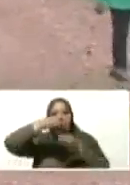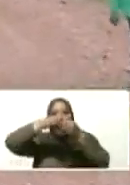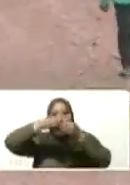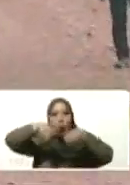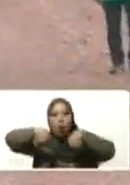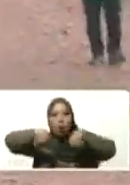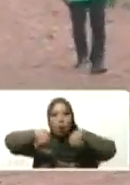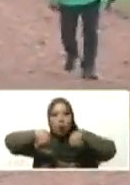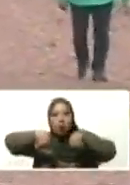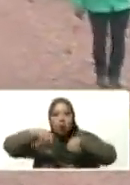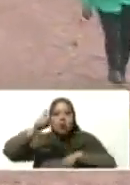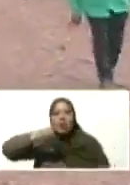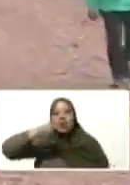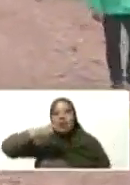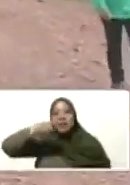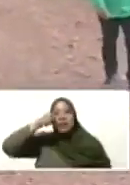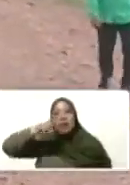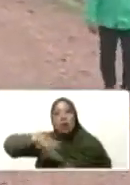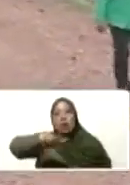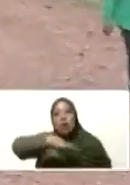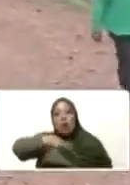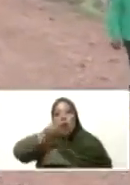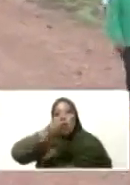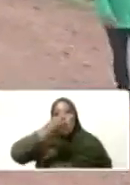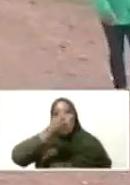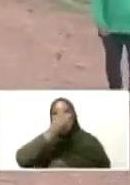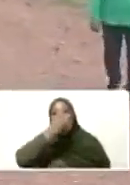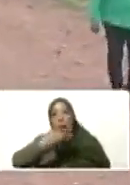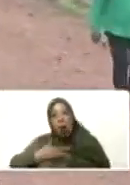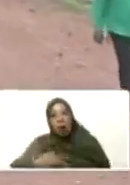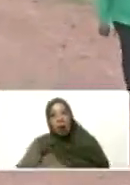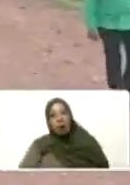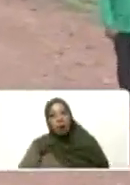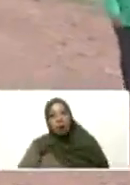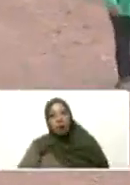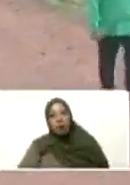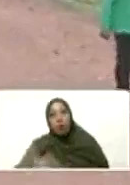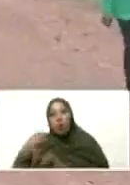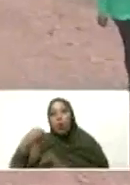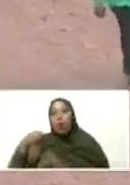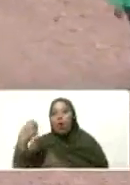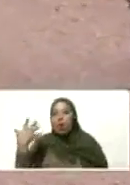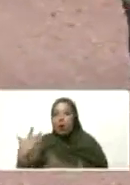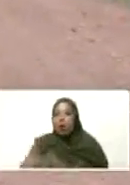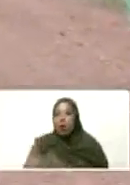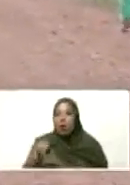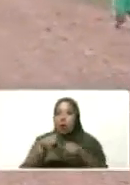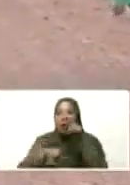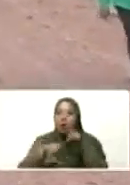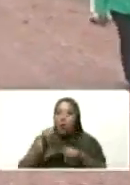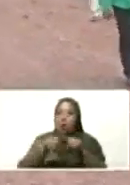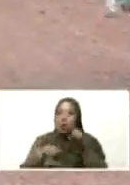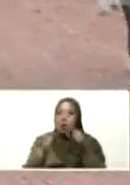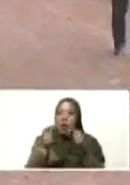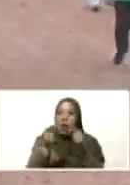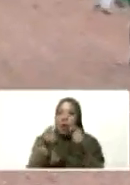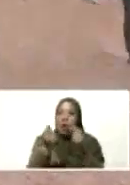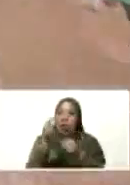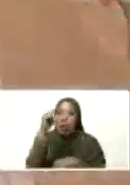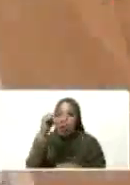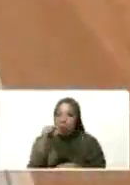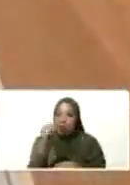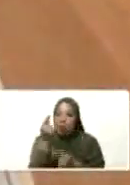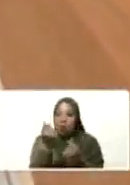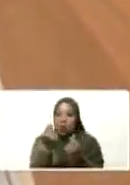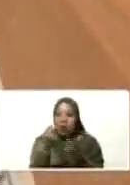lo que necesita el pueblo de Venezuela. Alimentos de calidad. Así es. Y a precio asequible. Y la ventaja comparativa,